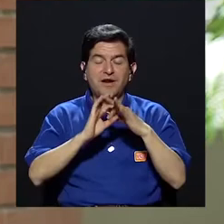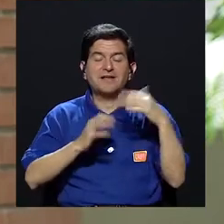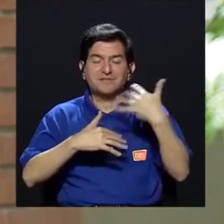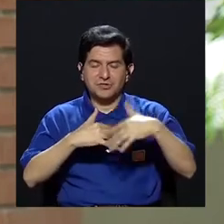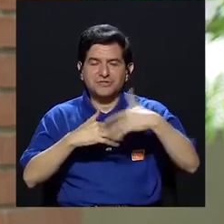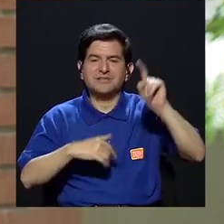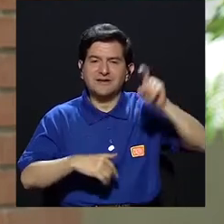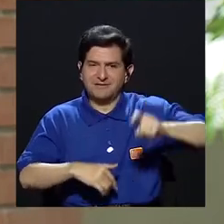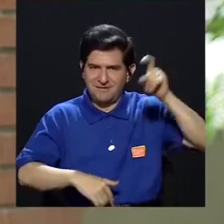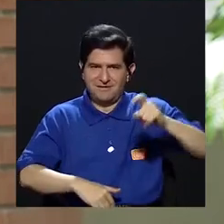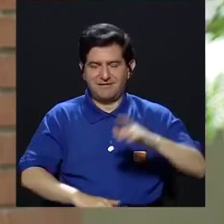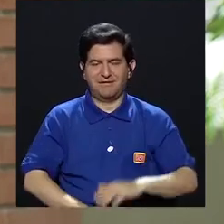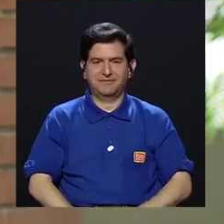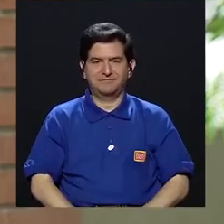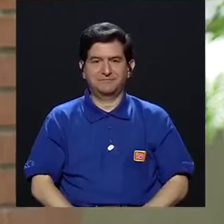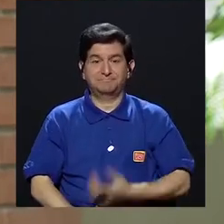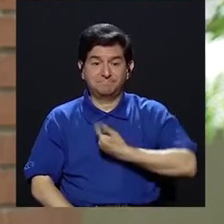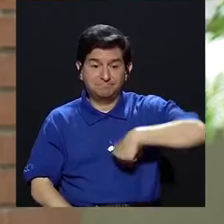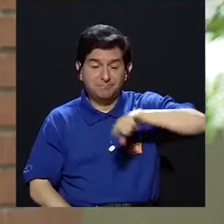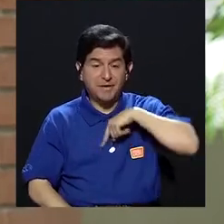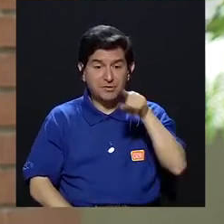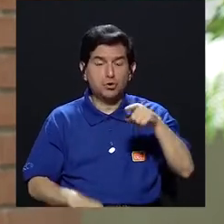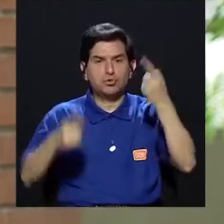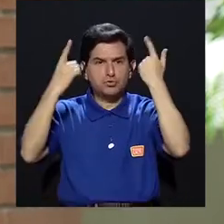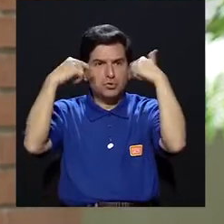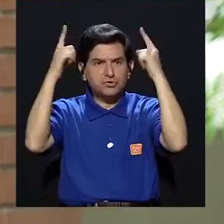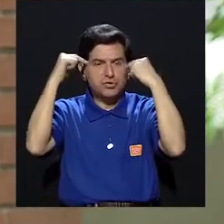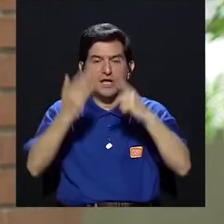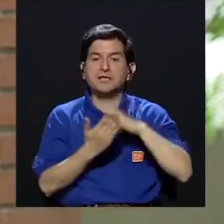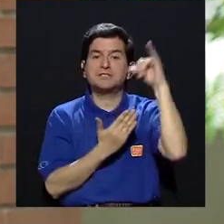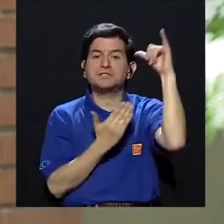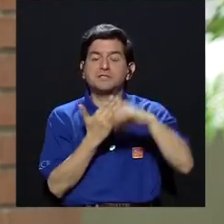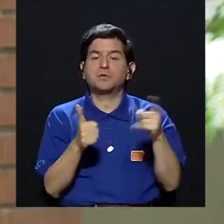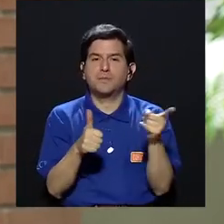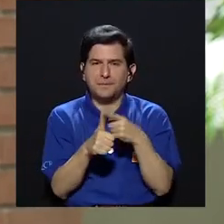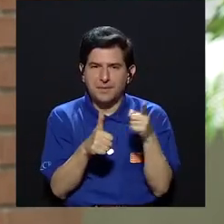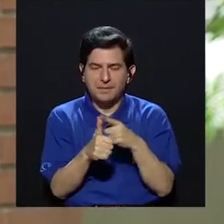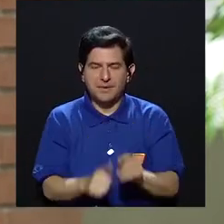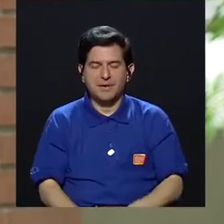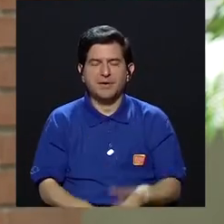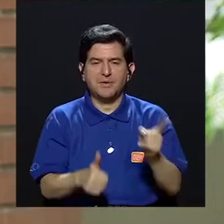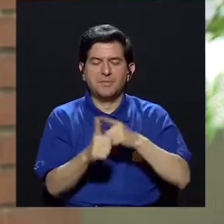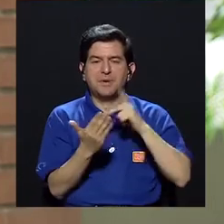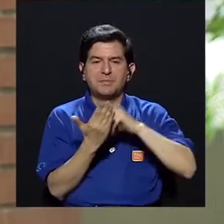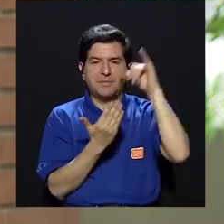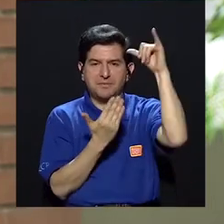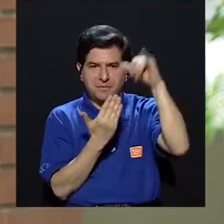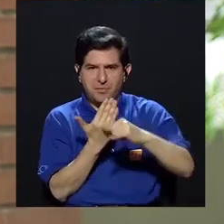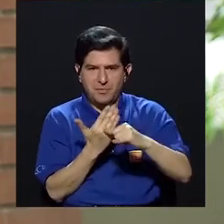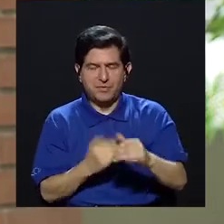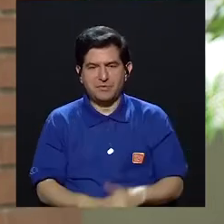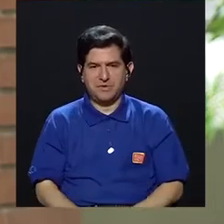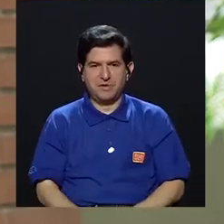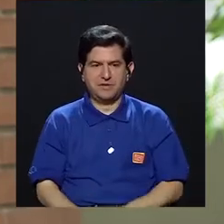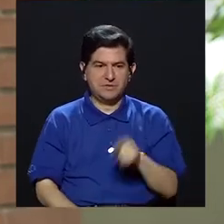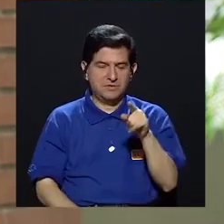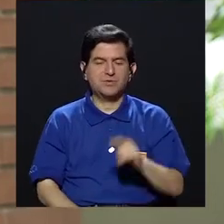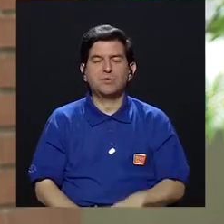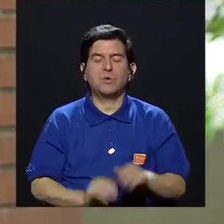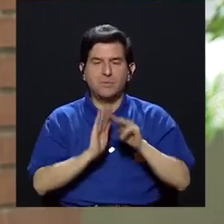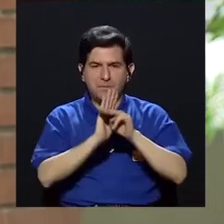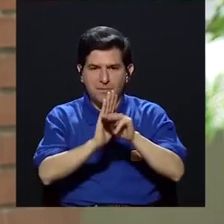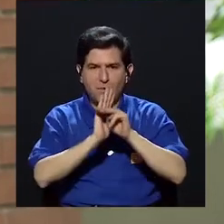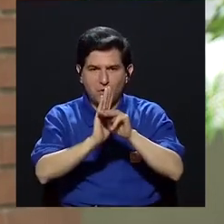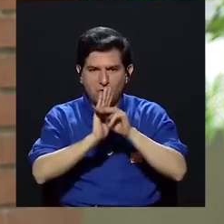consanguinidad. Para nosotros es un éxito ese proyecto. Primero, porque es el primer proyecto que va a ser bajo